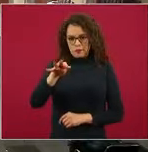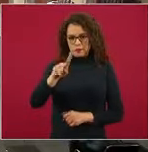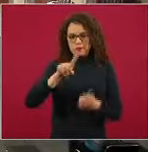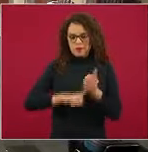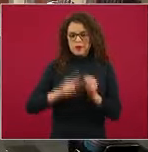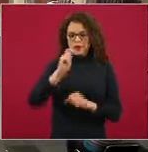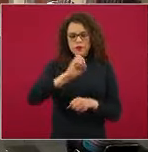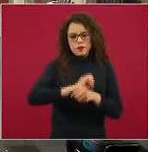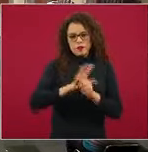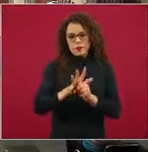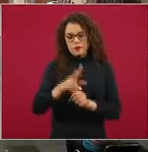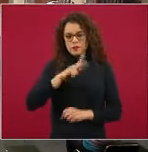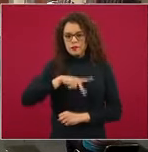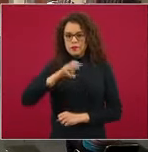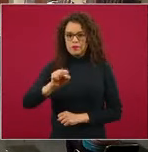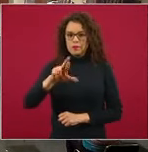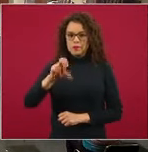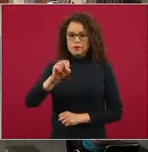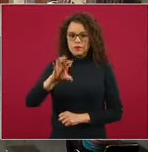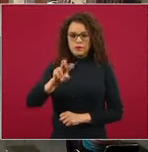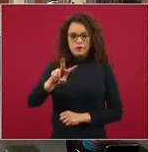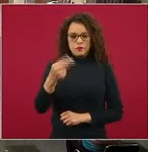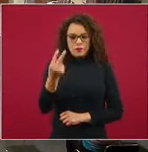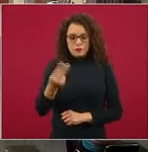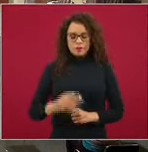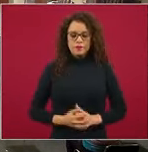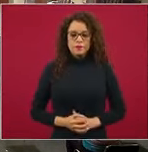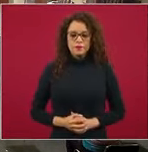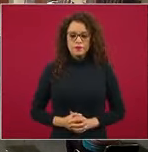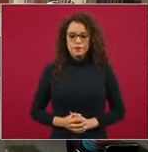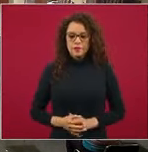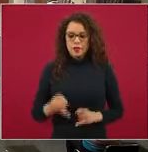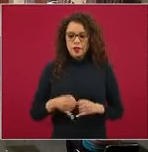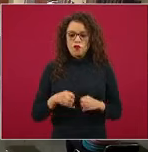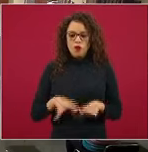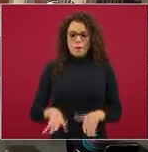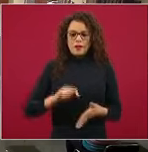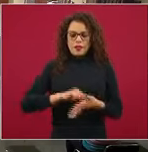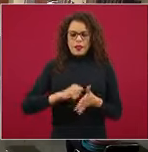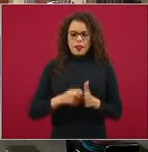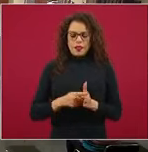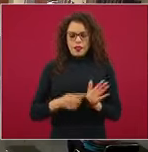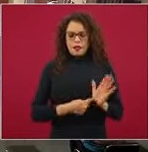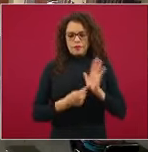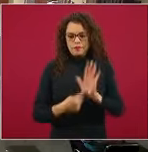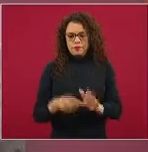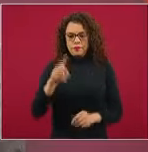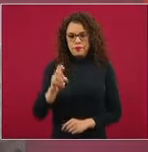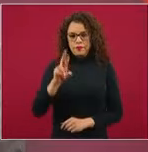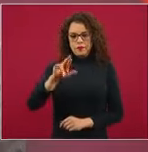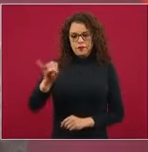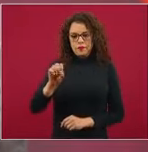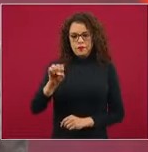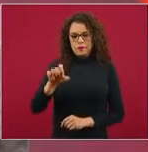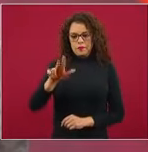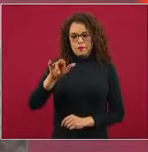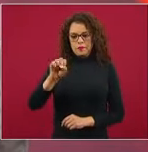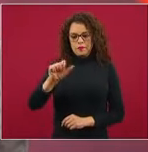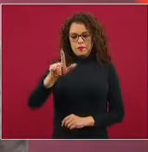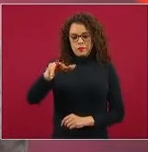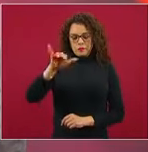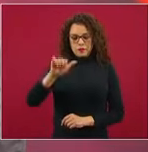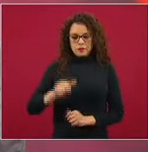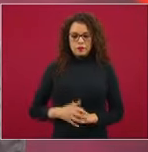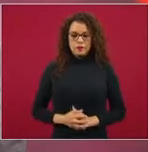SARS-CoV-2. Hoy vamos a tener nuestro informe técnico que presentará el doctor José Luis Salomía, con algunos